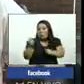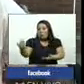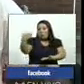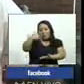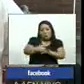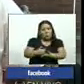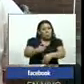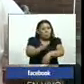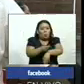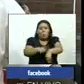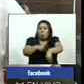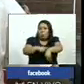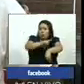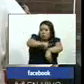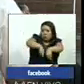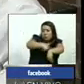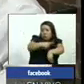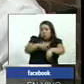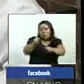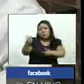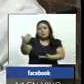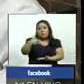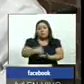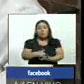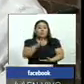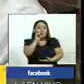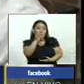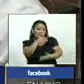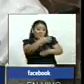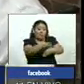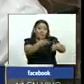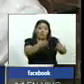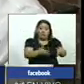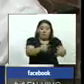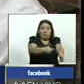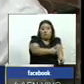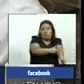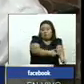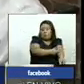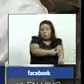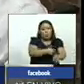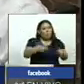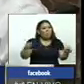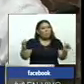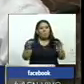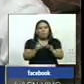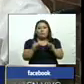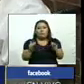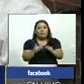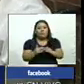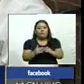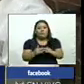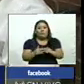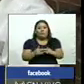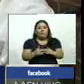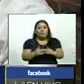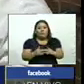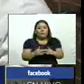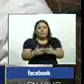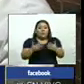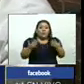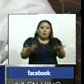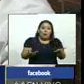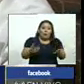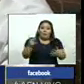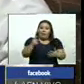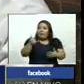las 24 horas del día. Los bancos de todos los hospitales están igual, ¿verdad? Pues no hemos hablado